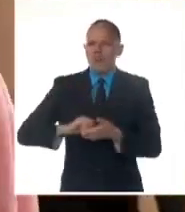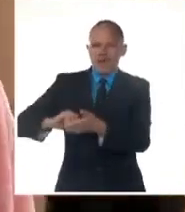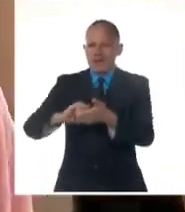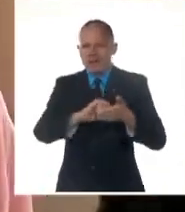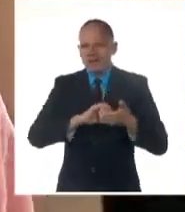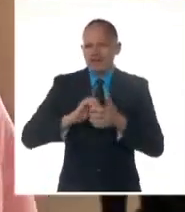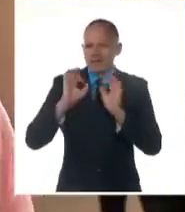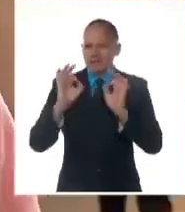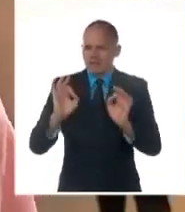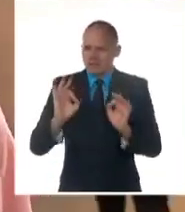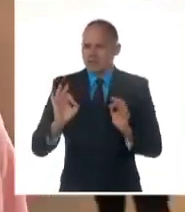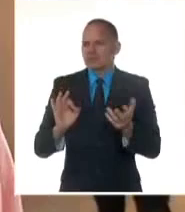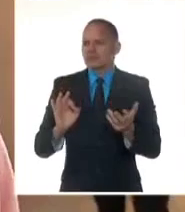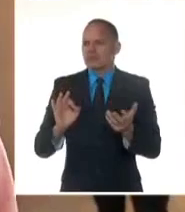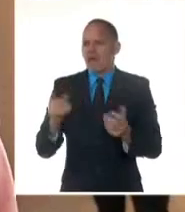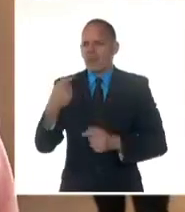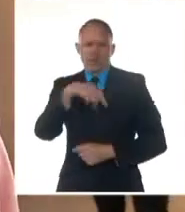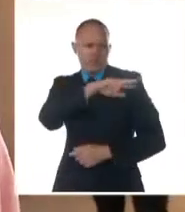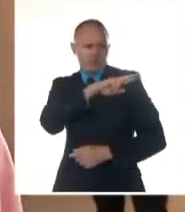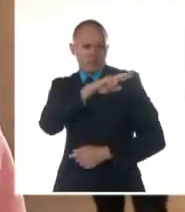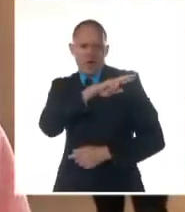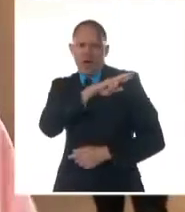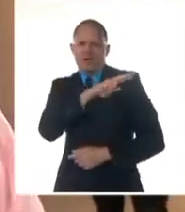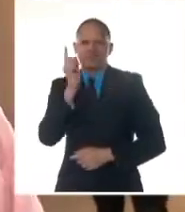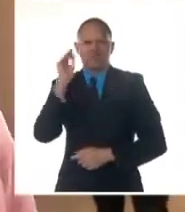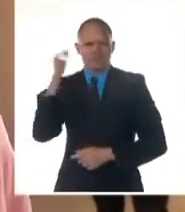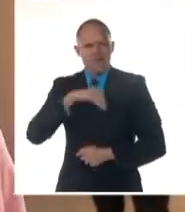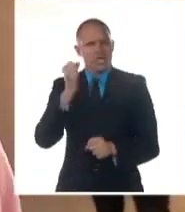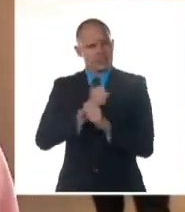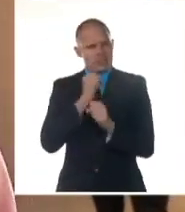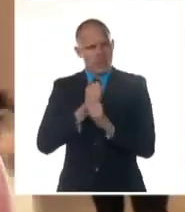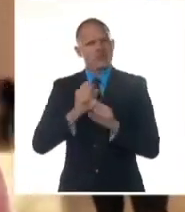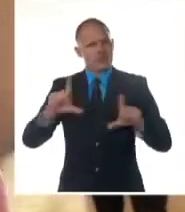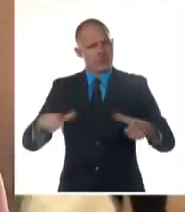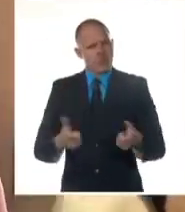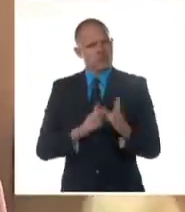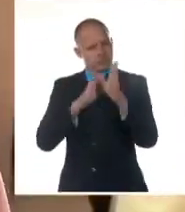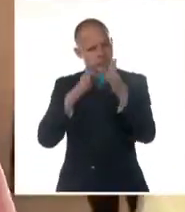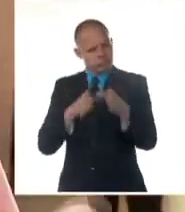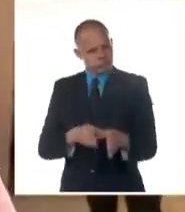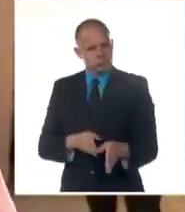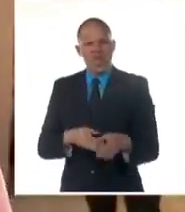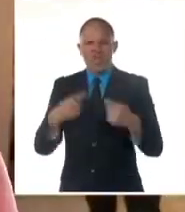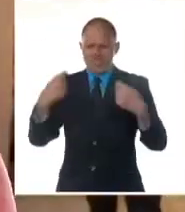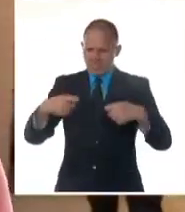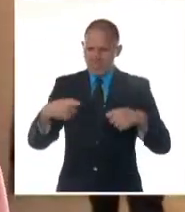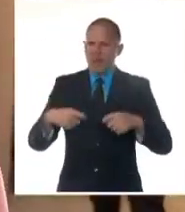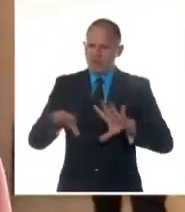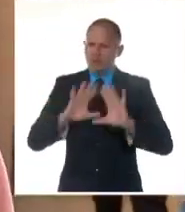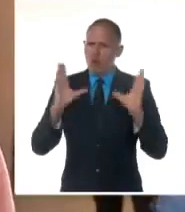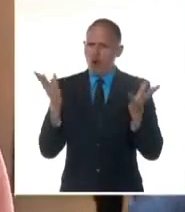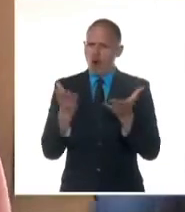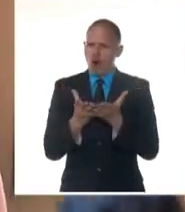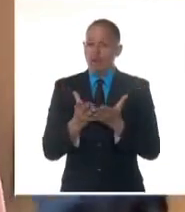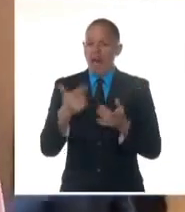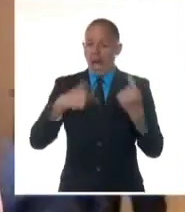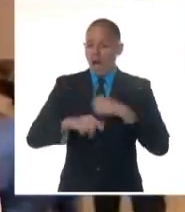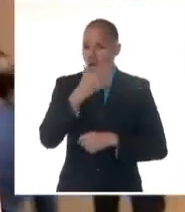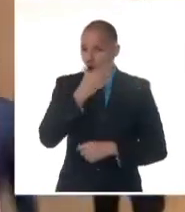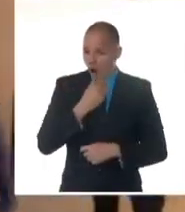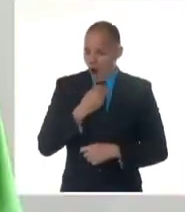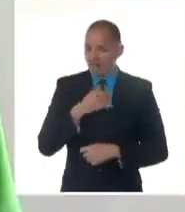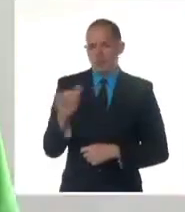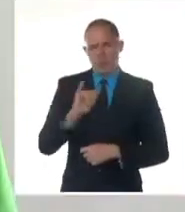tuvieron un gran sentido de lo que es el trabajo, de la disciplina en el trabajo y sirven de ejemplo para las